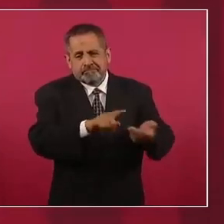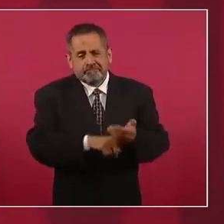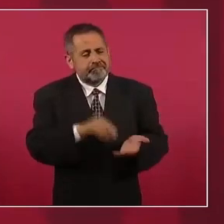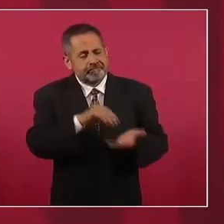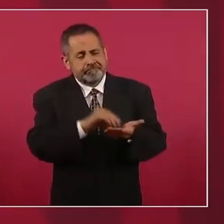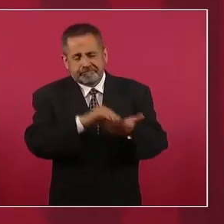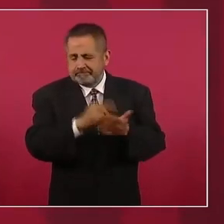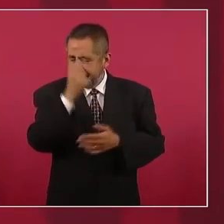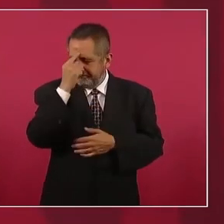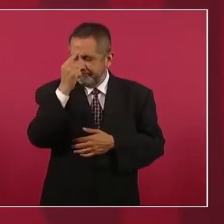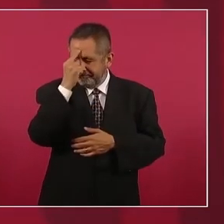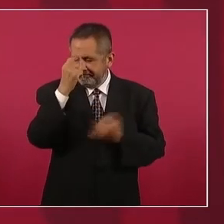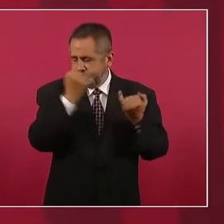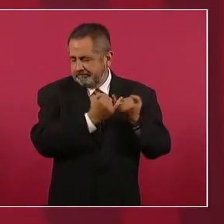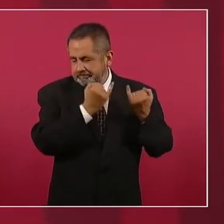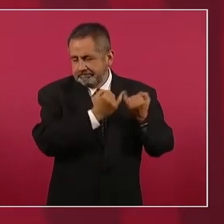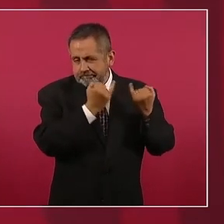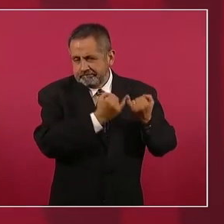está.